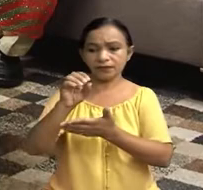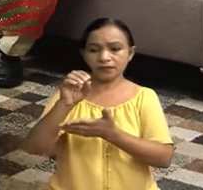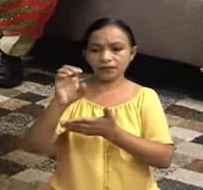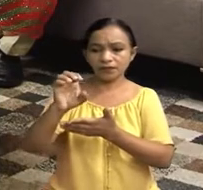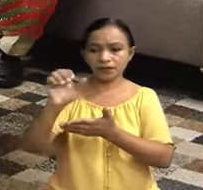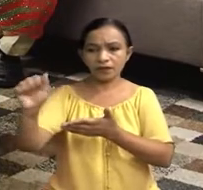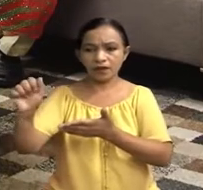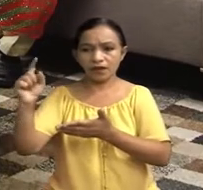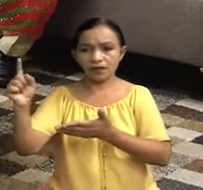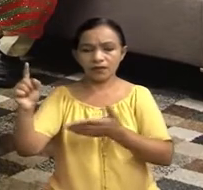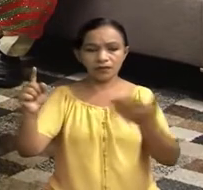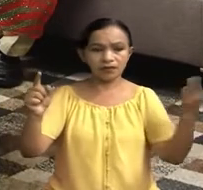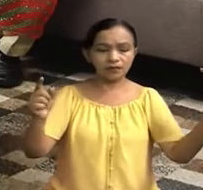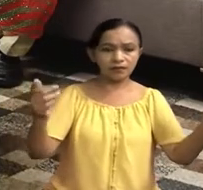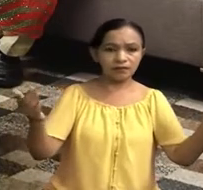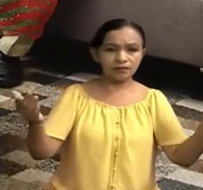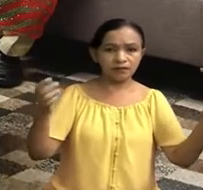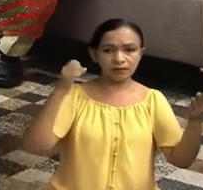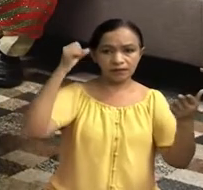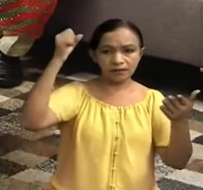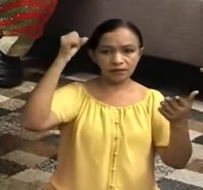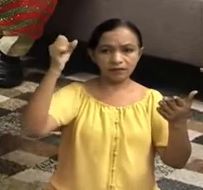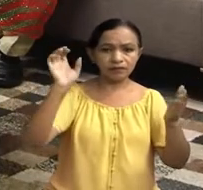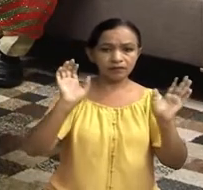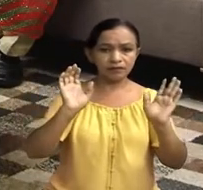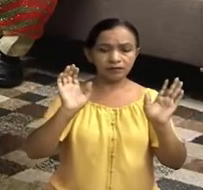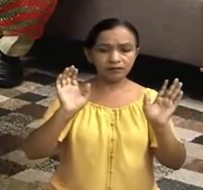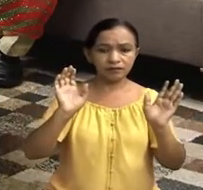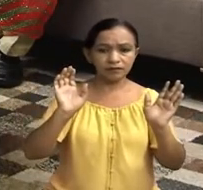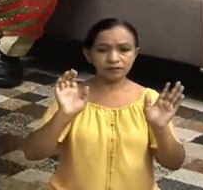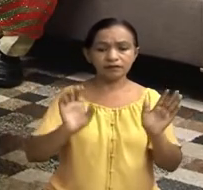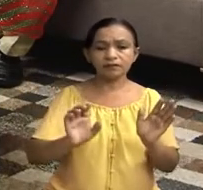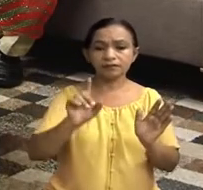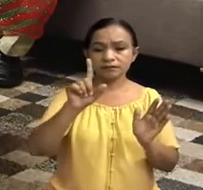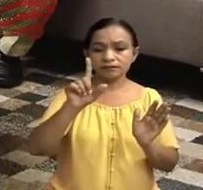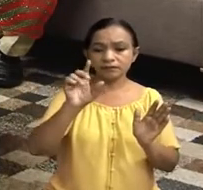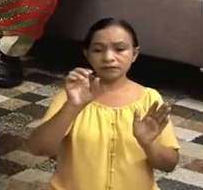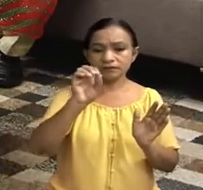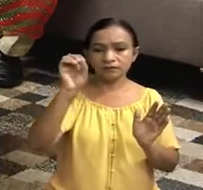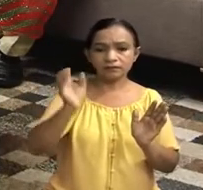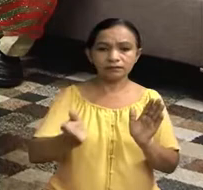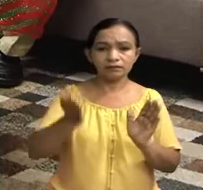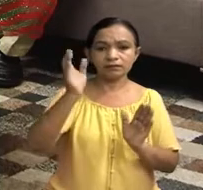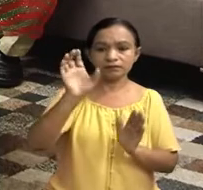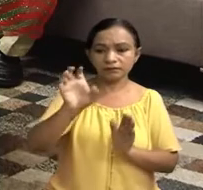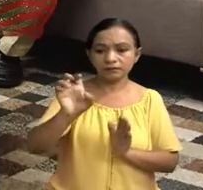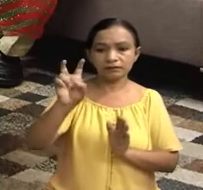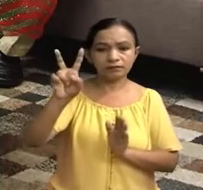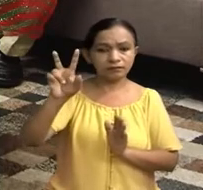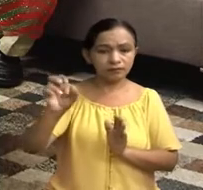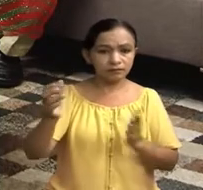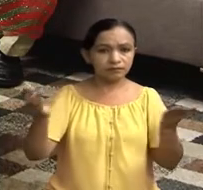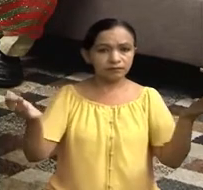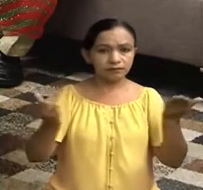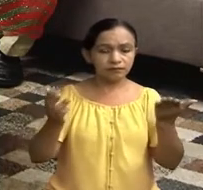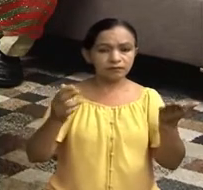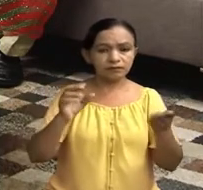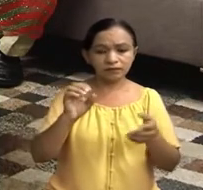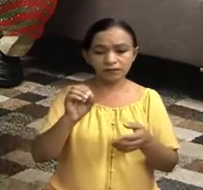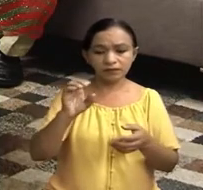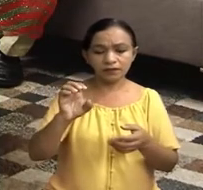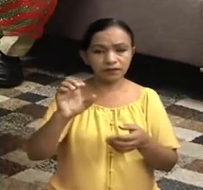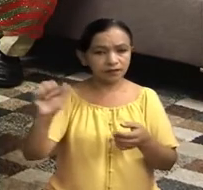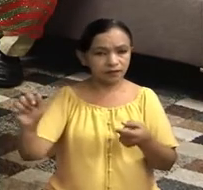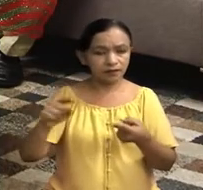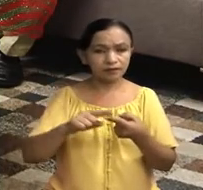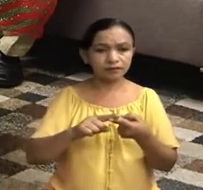elección limpia y ganó en buena lid, con más del 10% ganó Evo. Limpiamente, es decir, claro, y no solo la OEA, sino